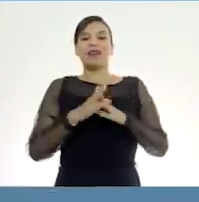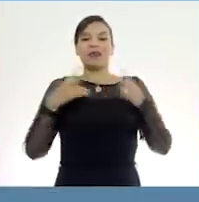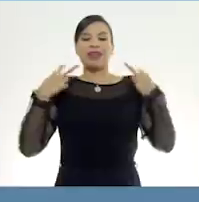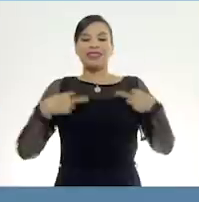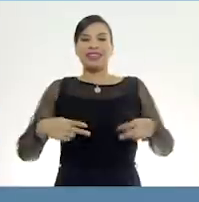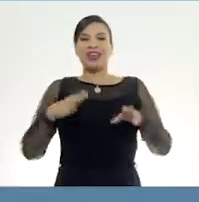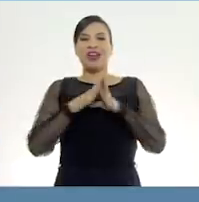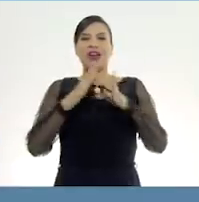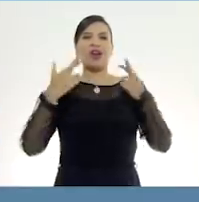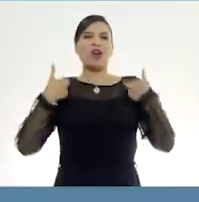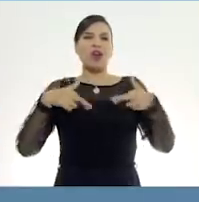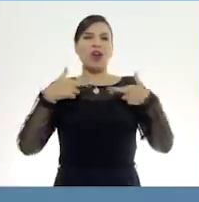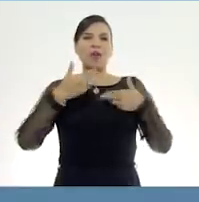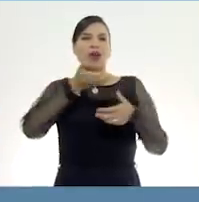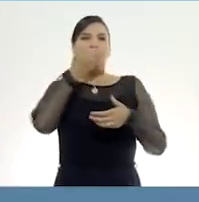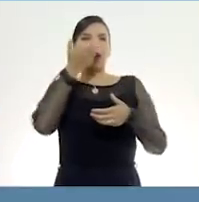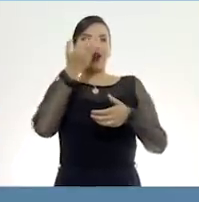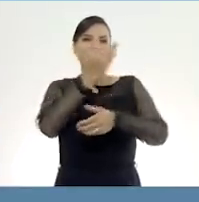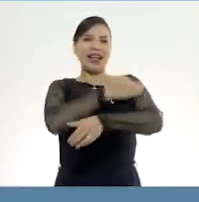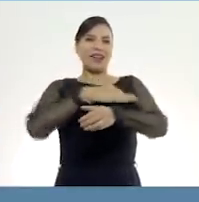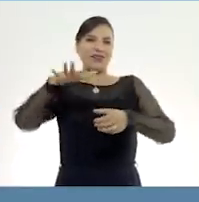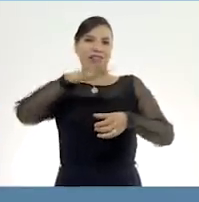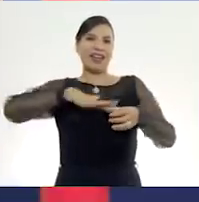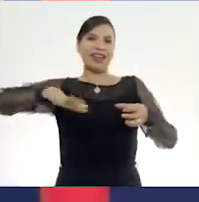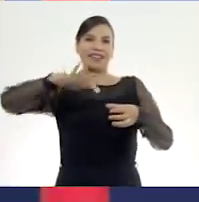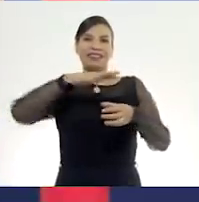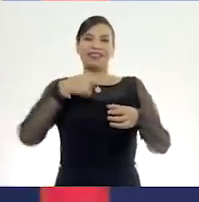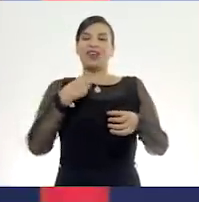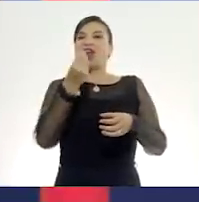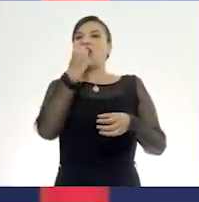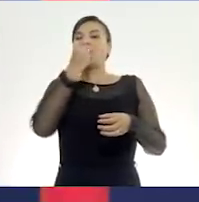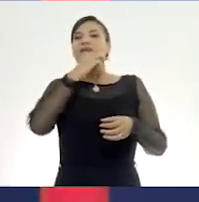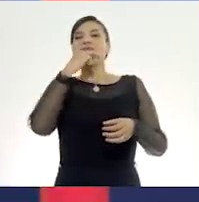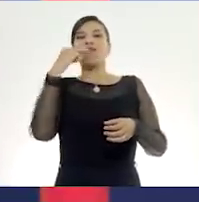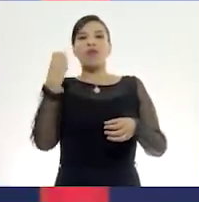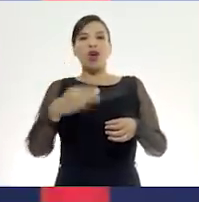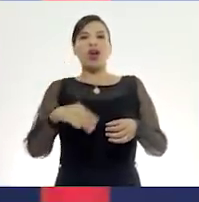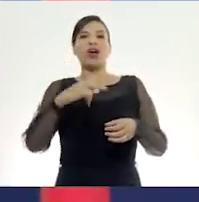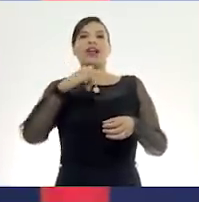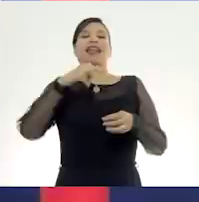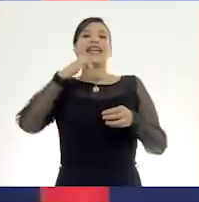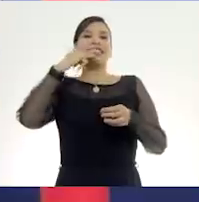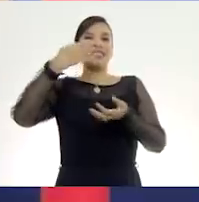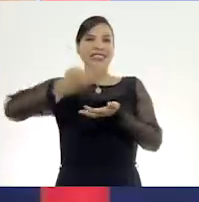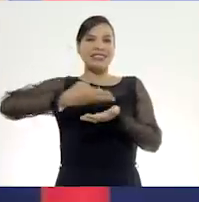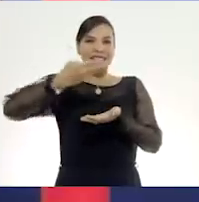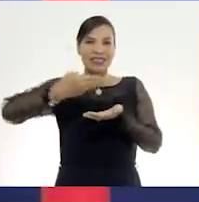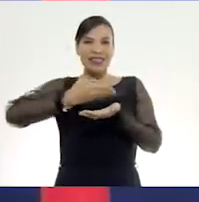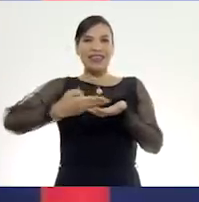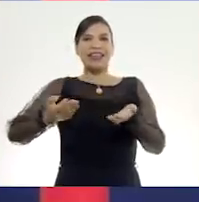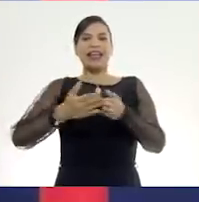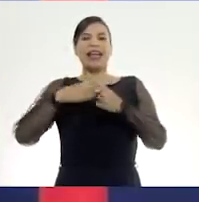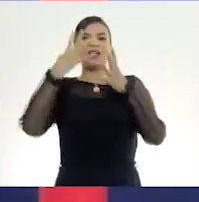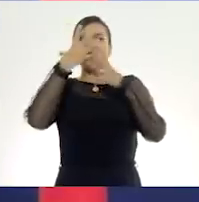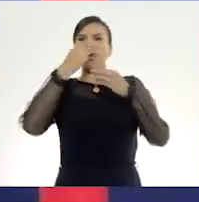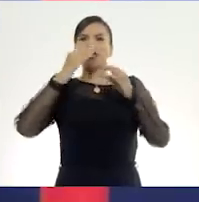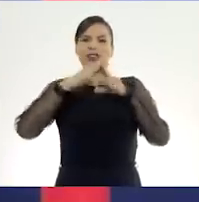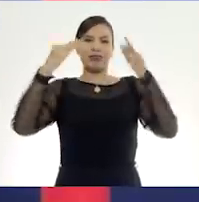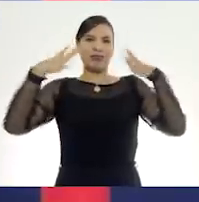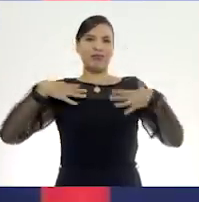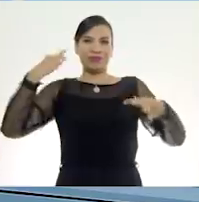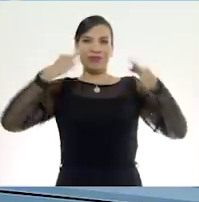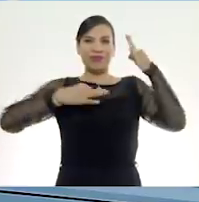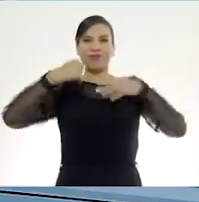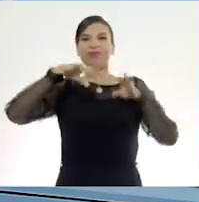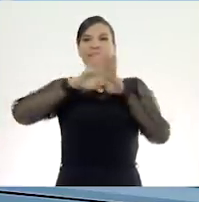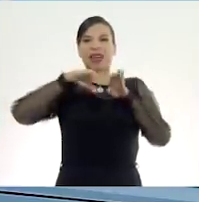ropa típica en mi familia. Ay, yo también comí mole, chiles en nogada y nos pusimos adornos muy mexicanos. Yo